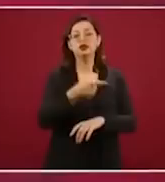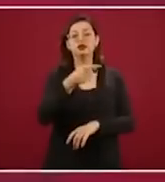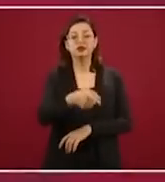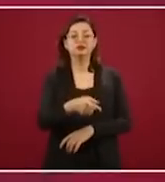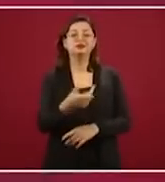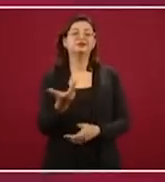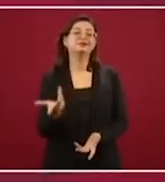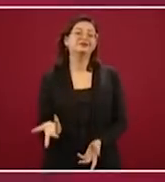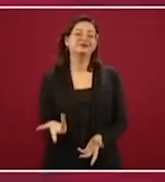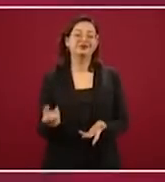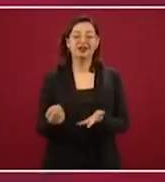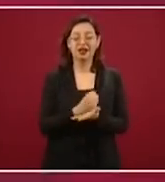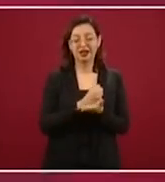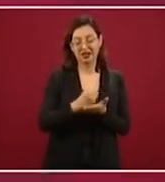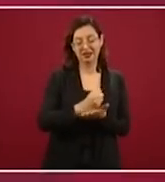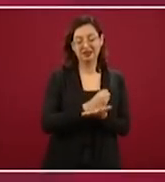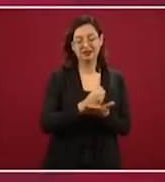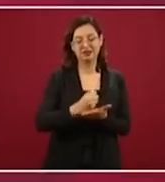Financiera.